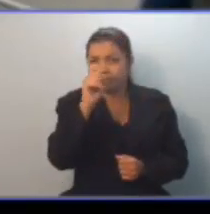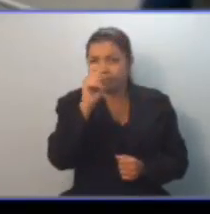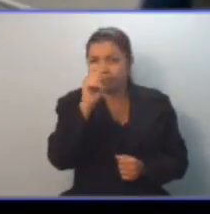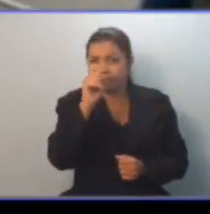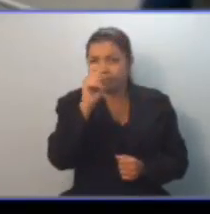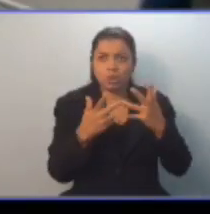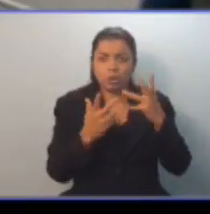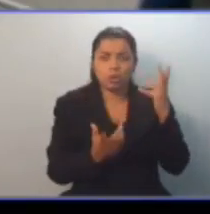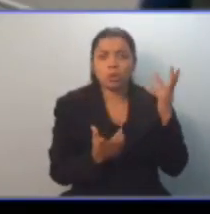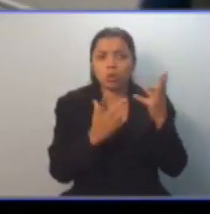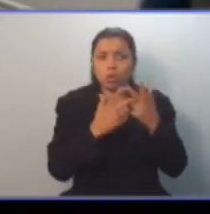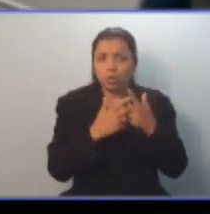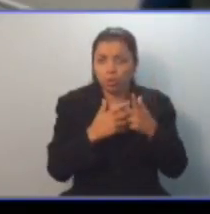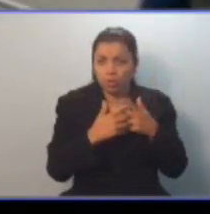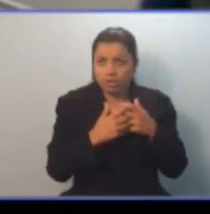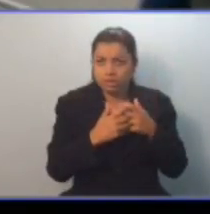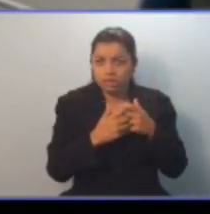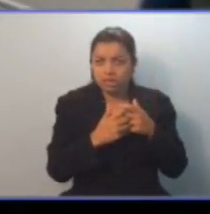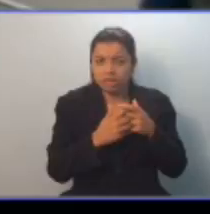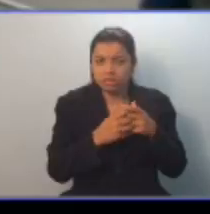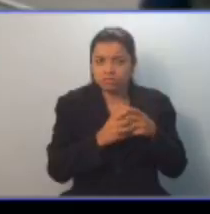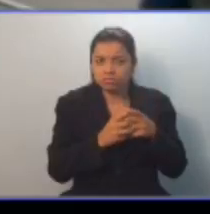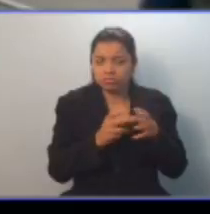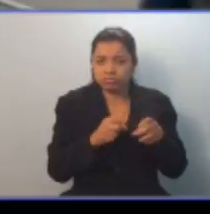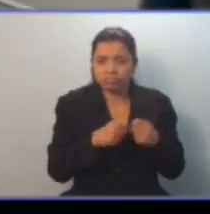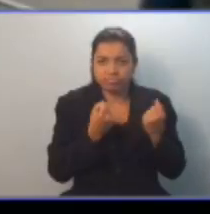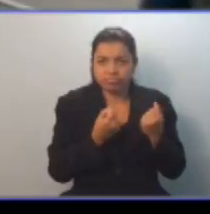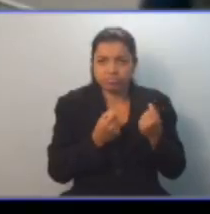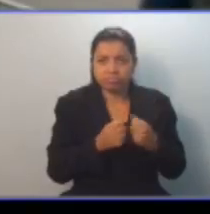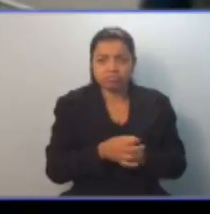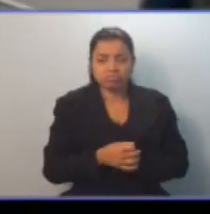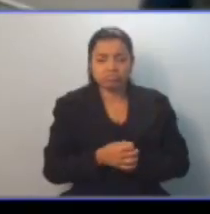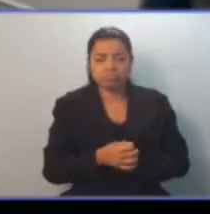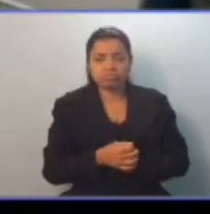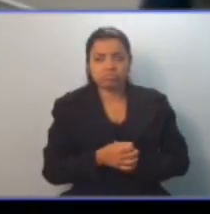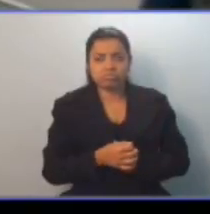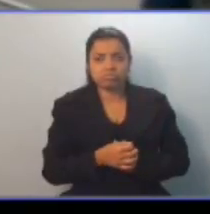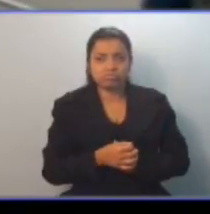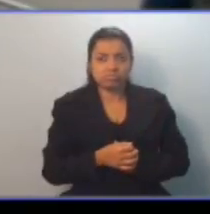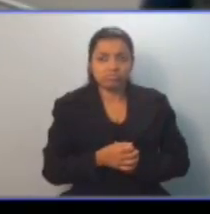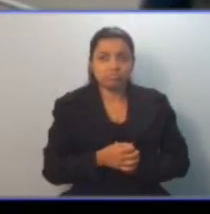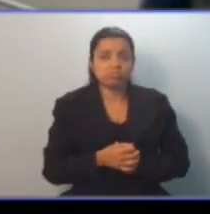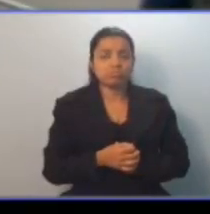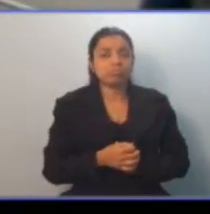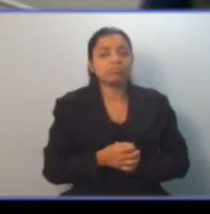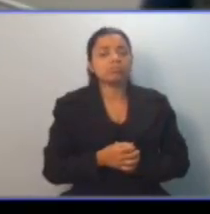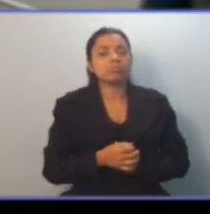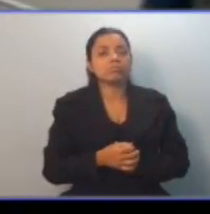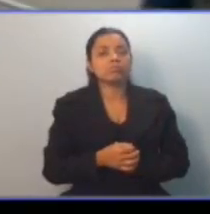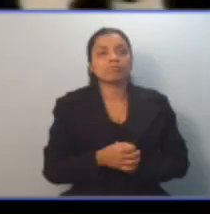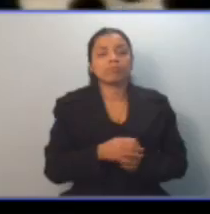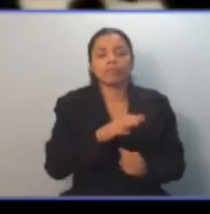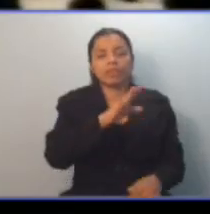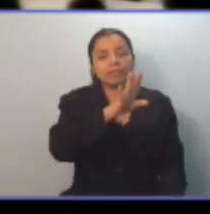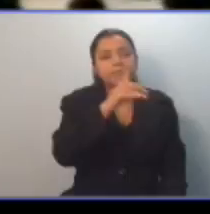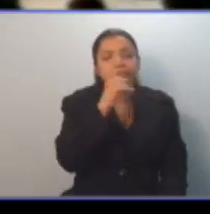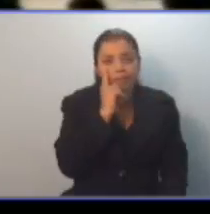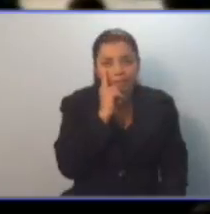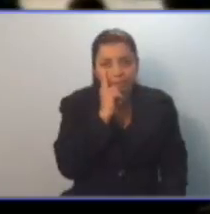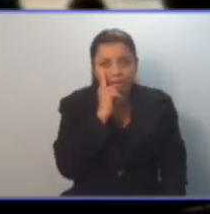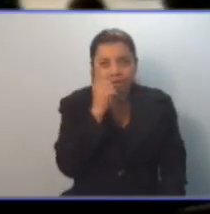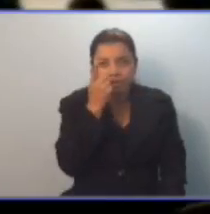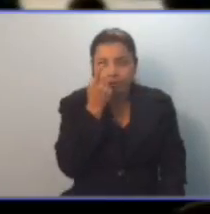congruencia? ¿Hay vulneración del derecho de defensa? Mire, para responder esas preguntas, sobre todo con la